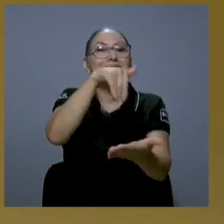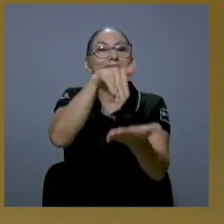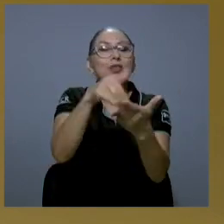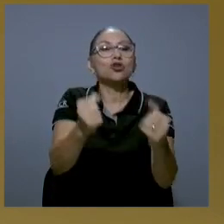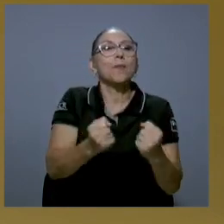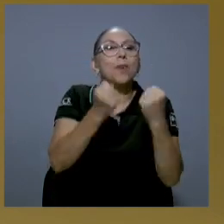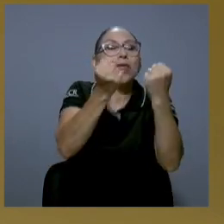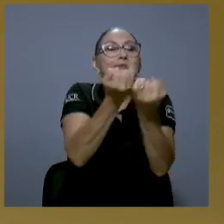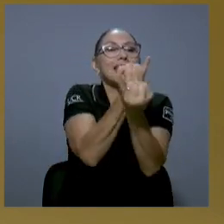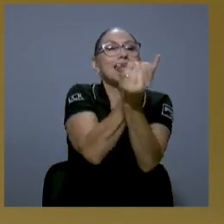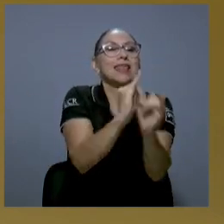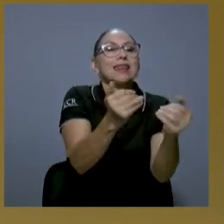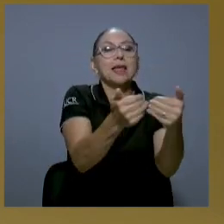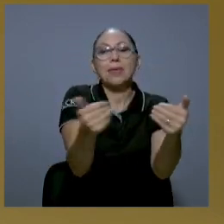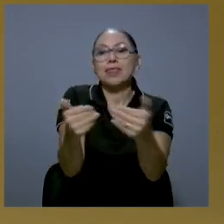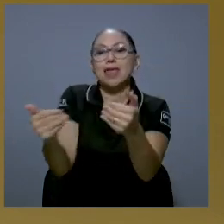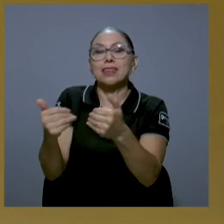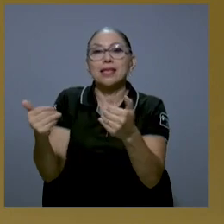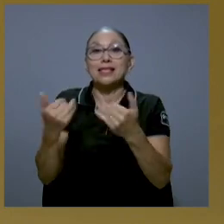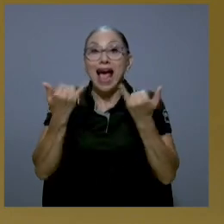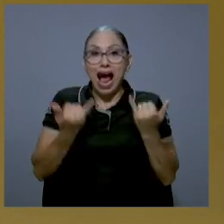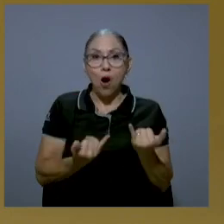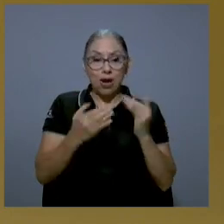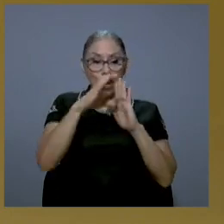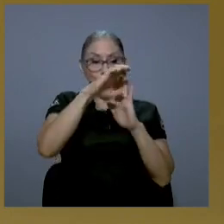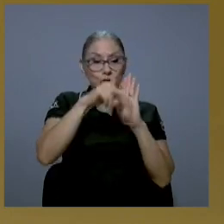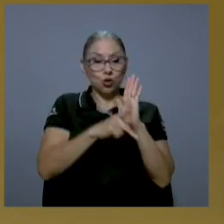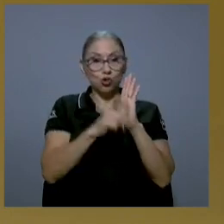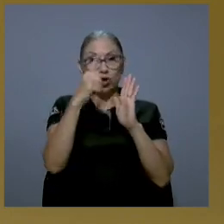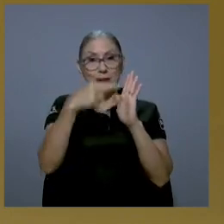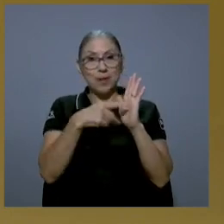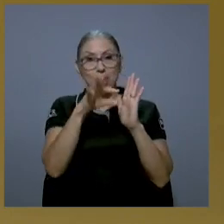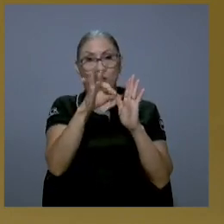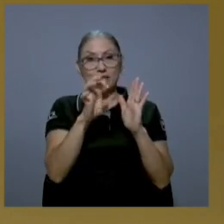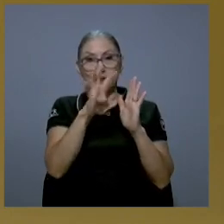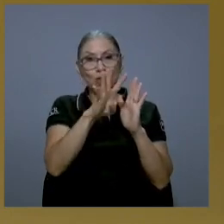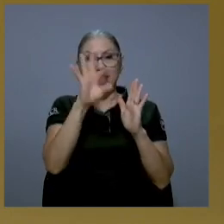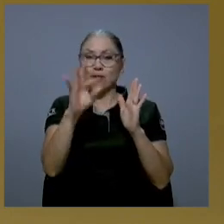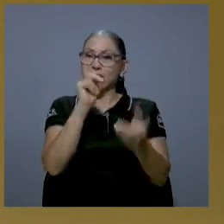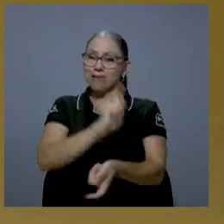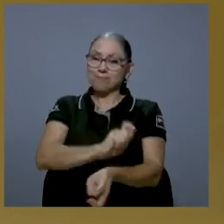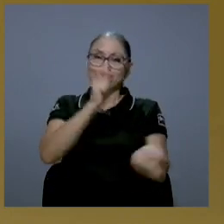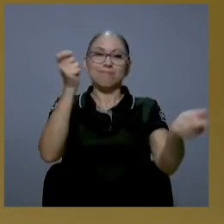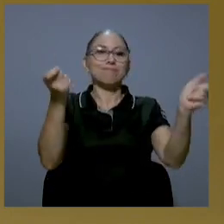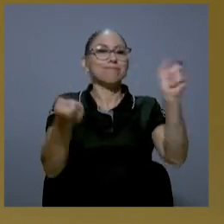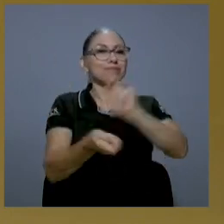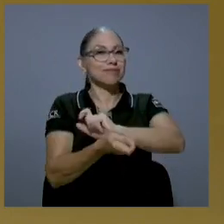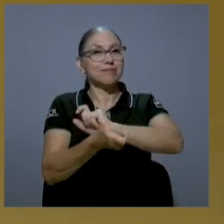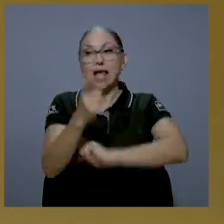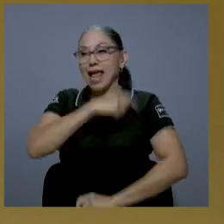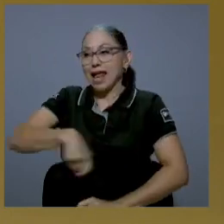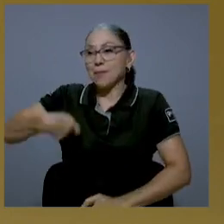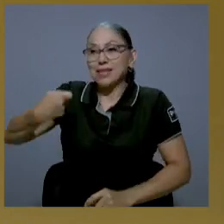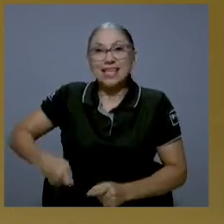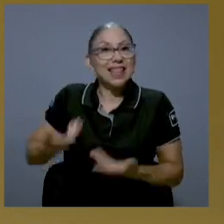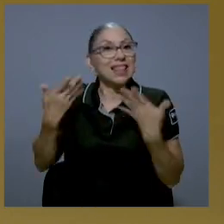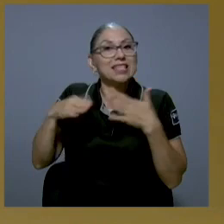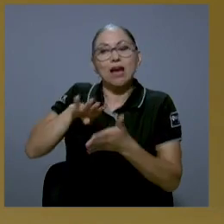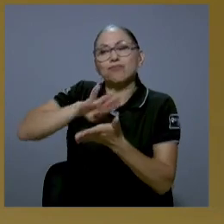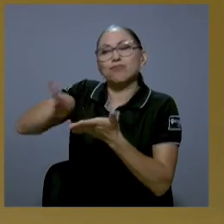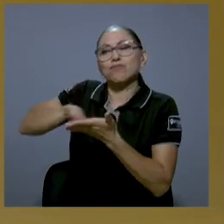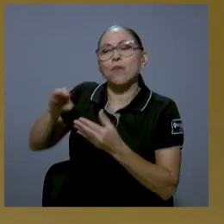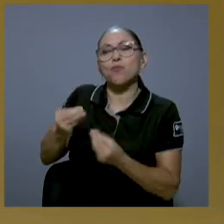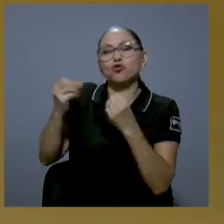Ahora, la Constitución del 49 cambia eso radicalmente, le quita una gran cantidad de poderes al presidente, lo convierte en un